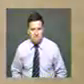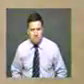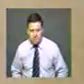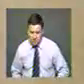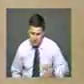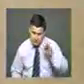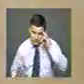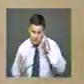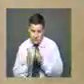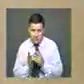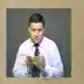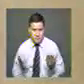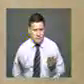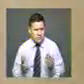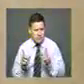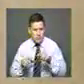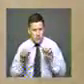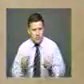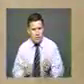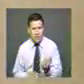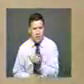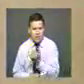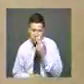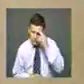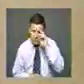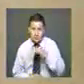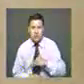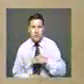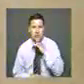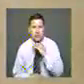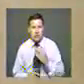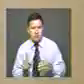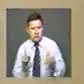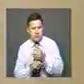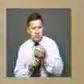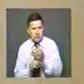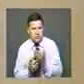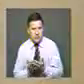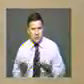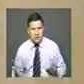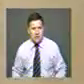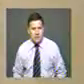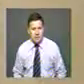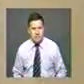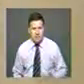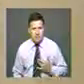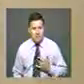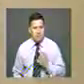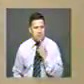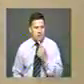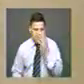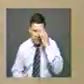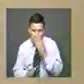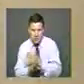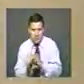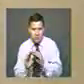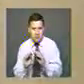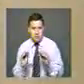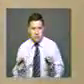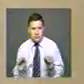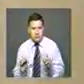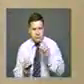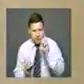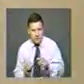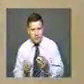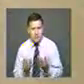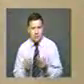Creemos, consideramos que existen razones suficientes para estimar que el sentido de dicho pronunciamiento debe